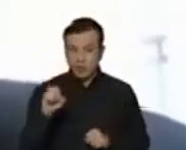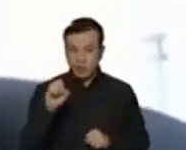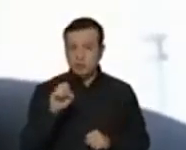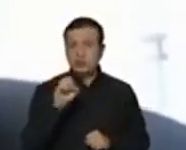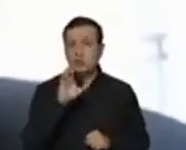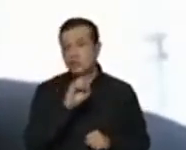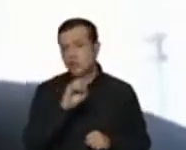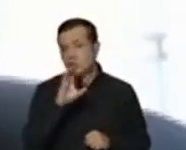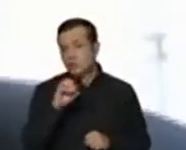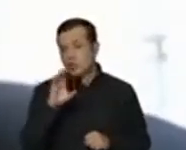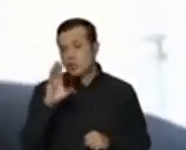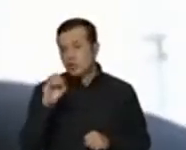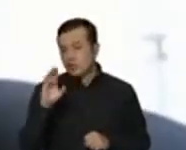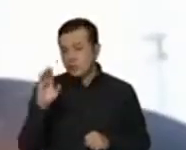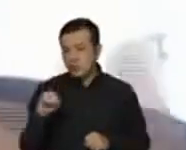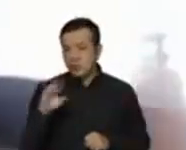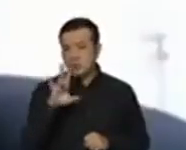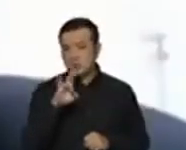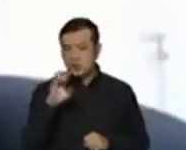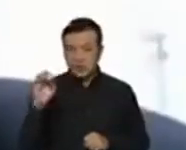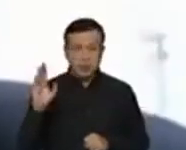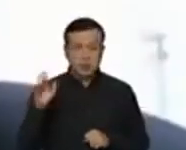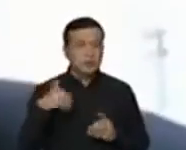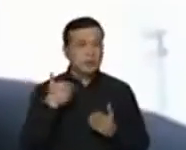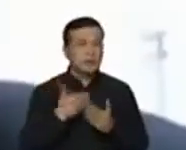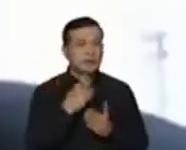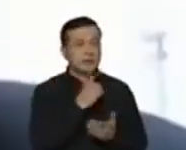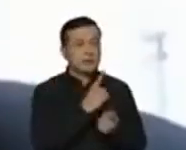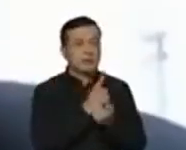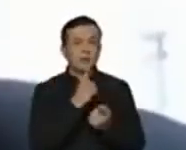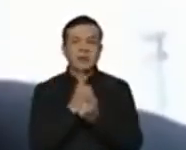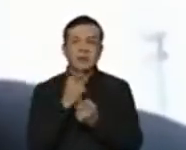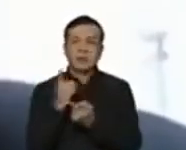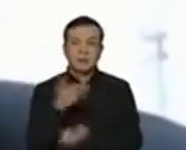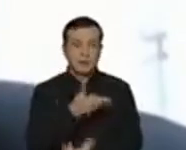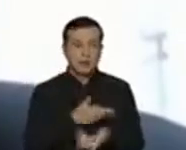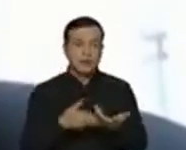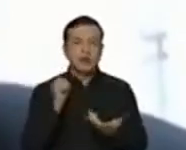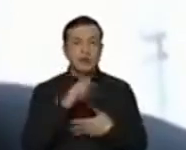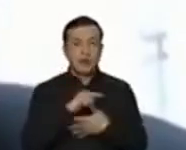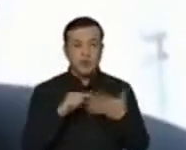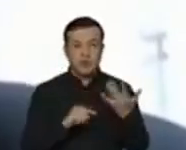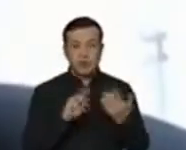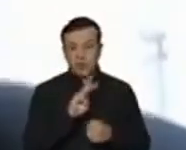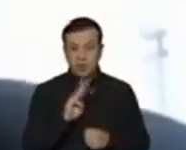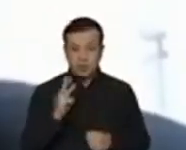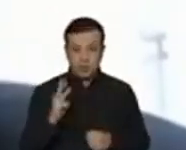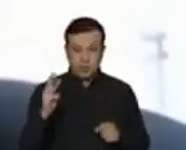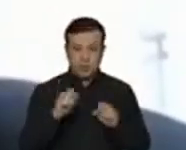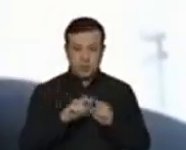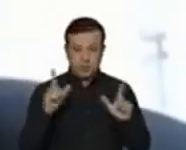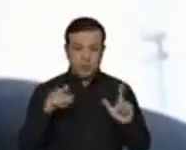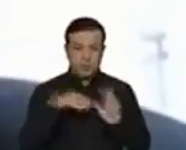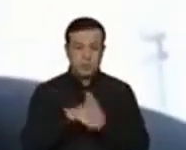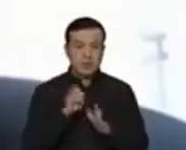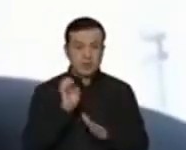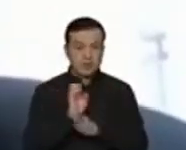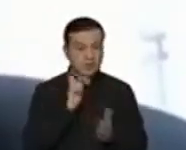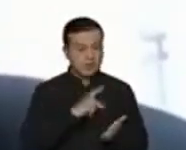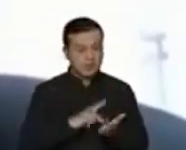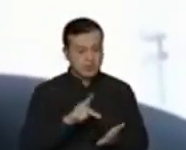1-800-00700, 000-700, acercarse a cada una de las ventanillas o a través de la página web. Ban Ecuador está con las botas